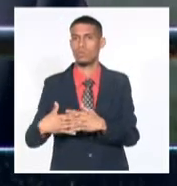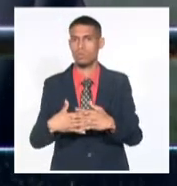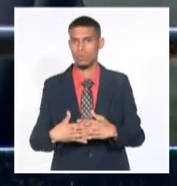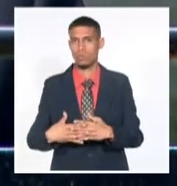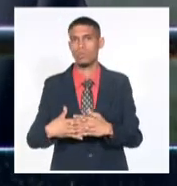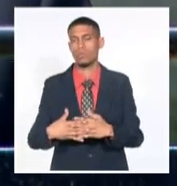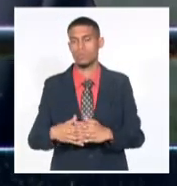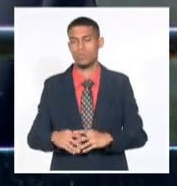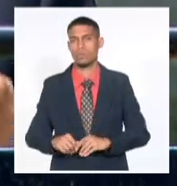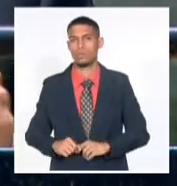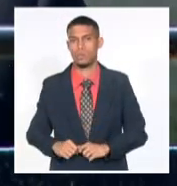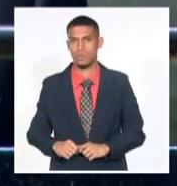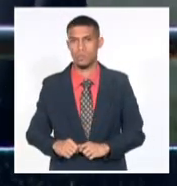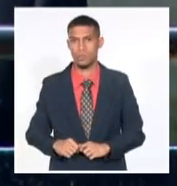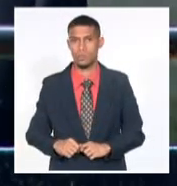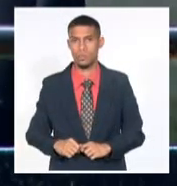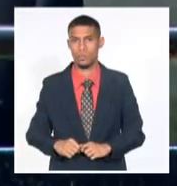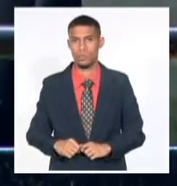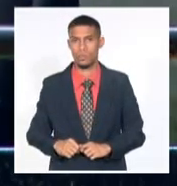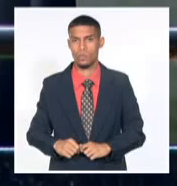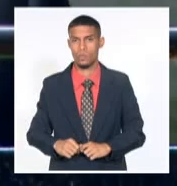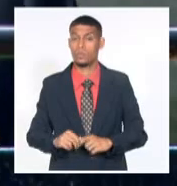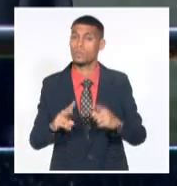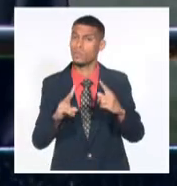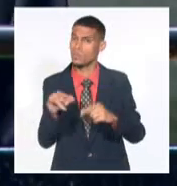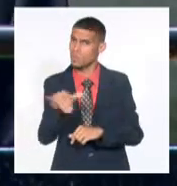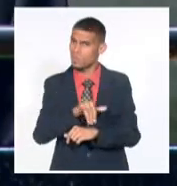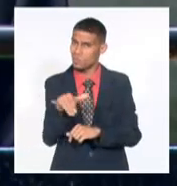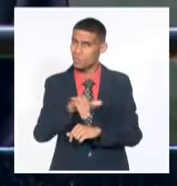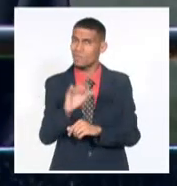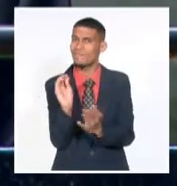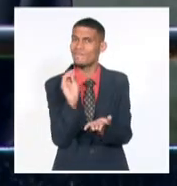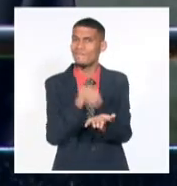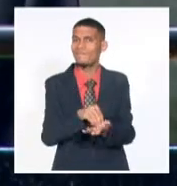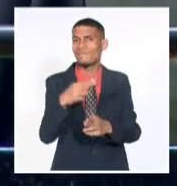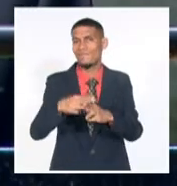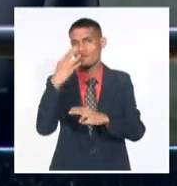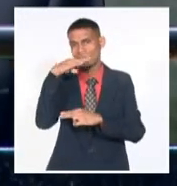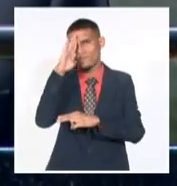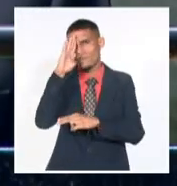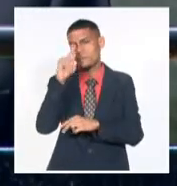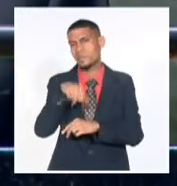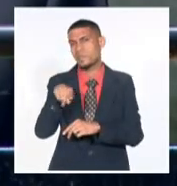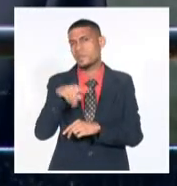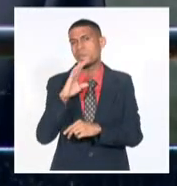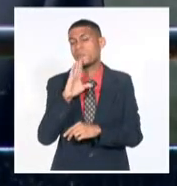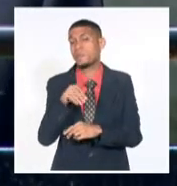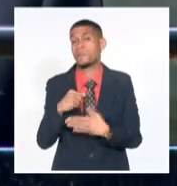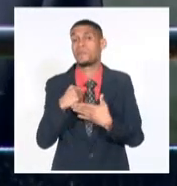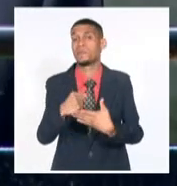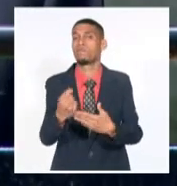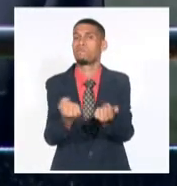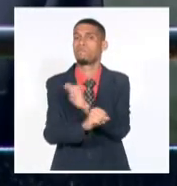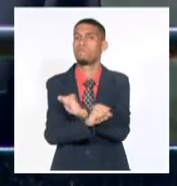la unilateral y fraudulenta lista de estados patrocinadores del terrorismo.